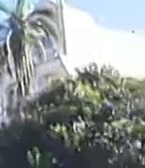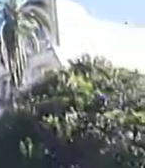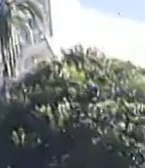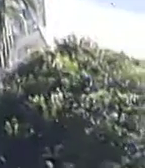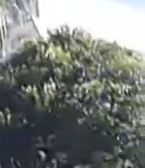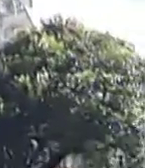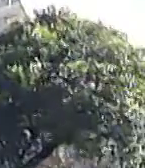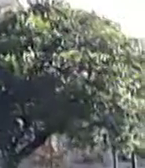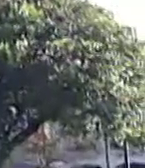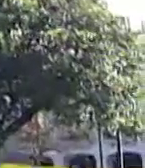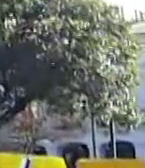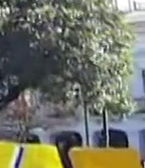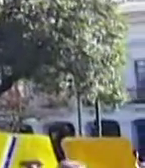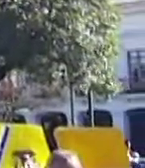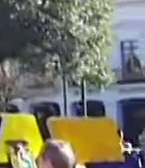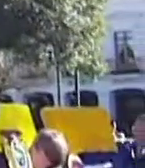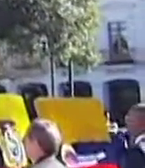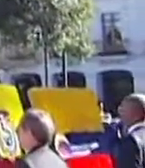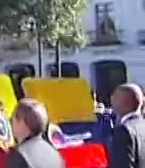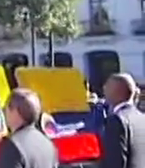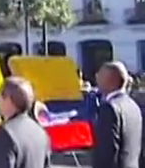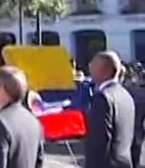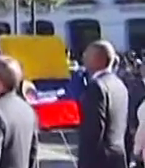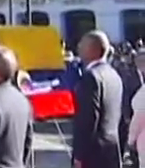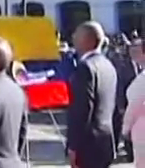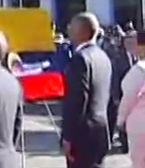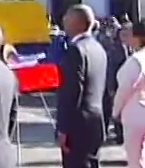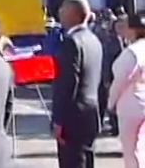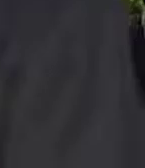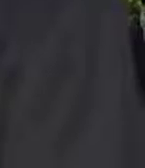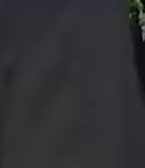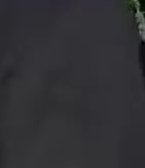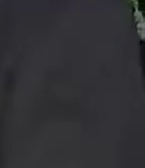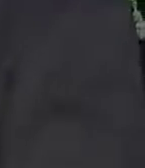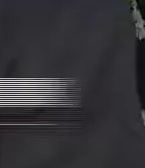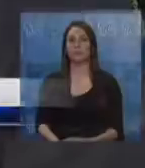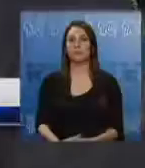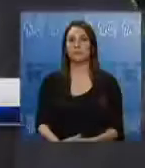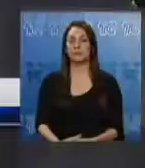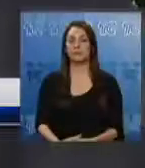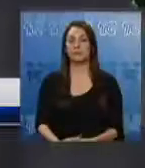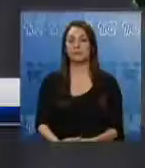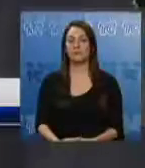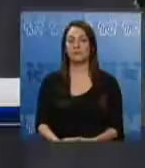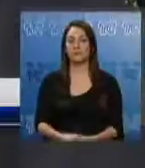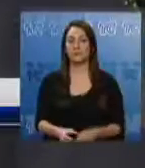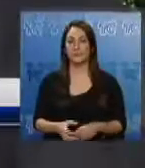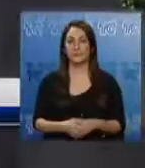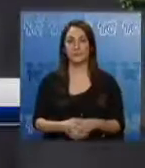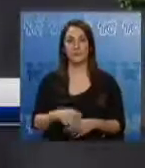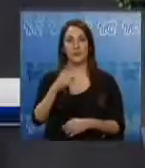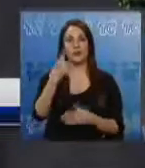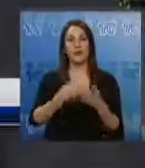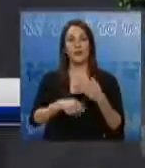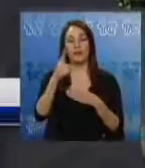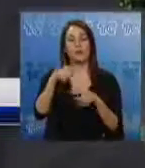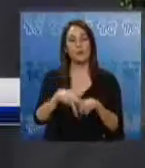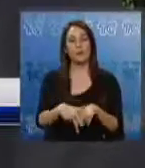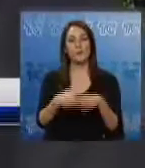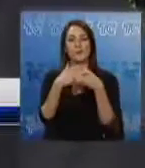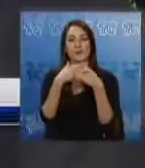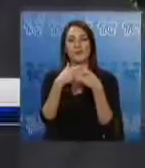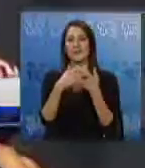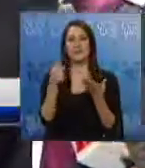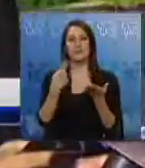Quito. Toda esta llama de independencia que se encendió en América entera, hoy vemos que nuestro continente marcha hacia